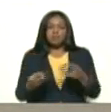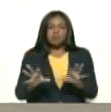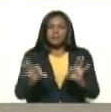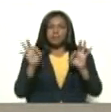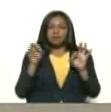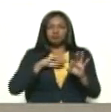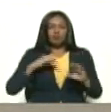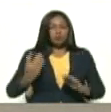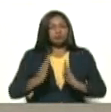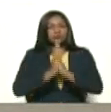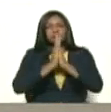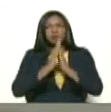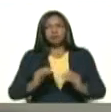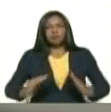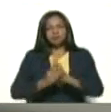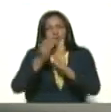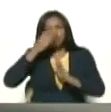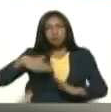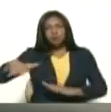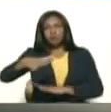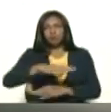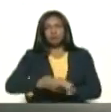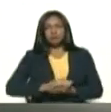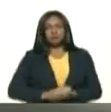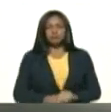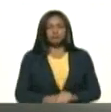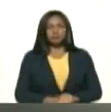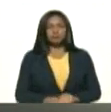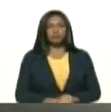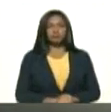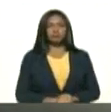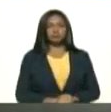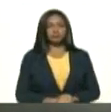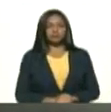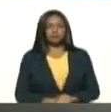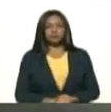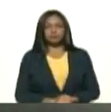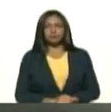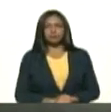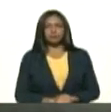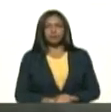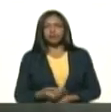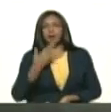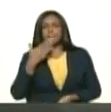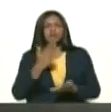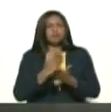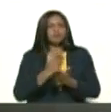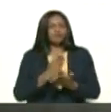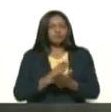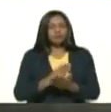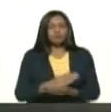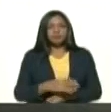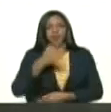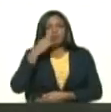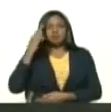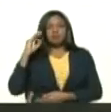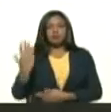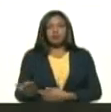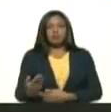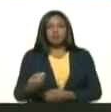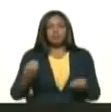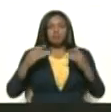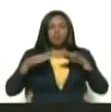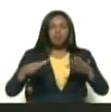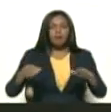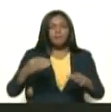nuestro santo, el santo del pueblo, José Gregorio Hernández. Y le pido, José Gregorio, que llene con sus